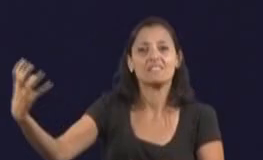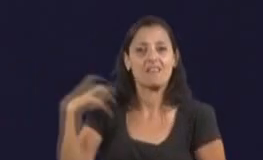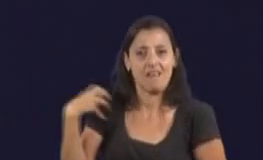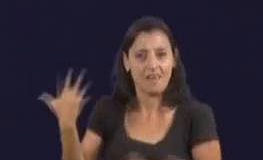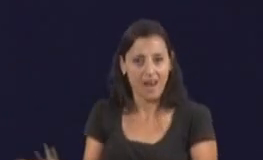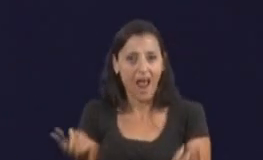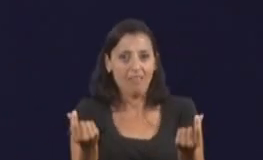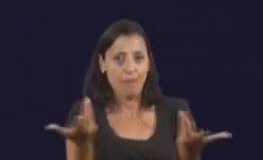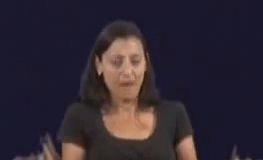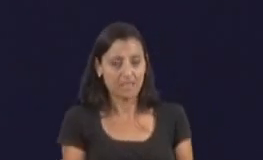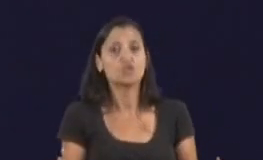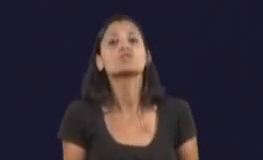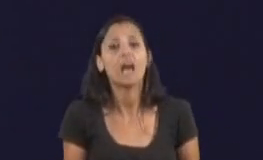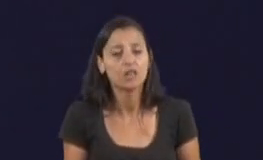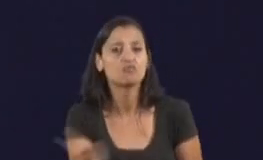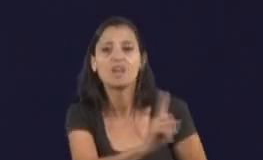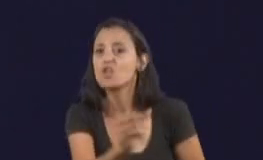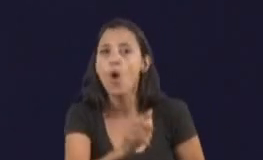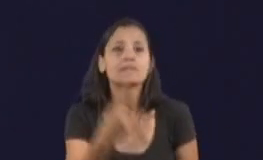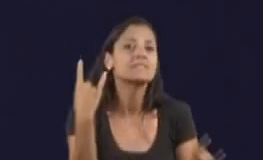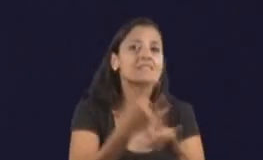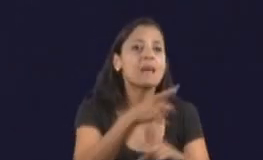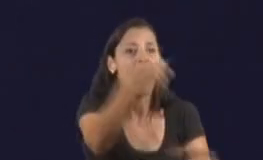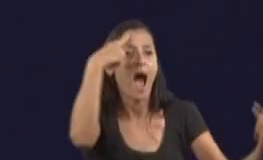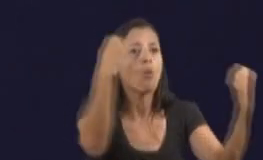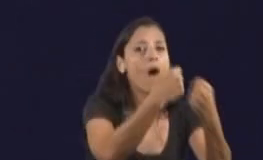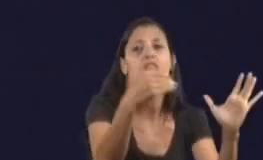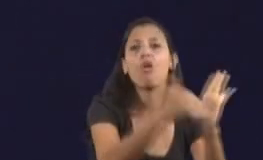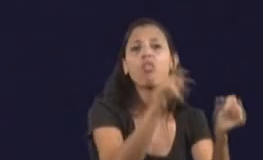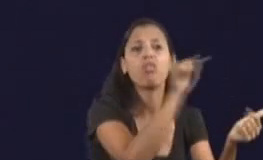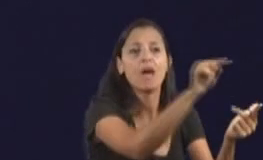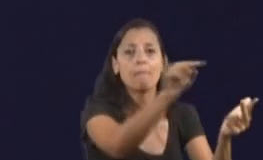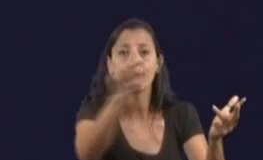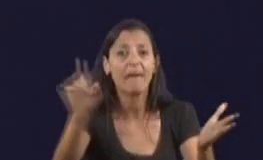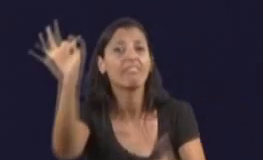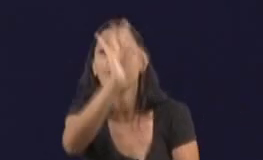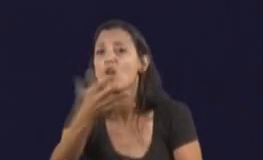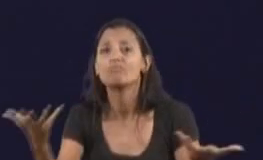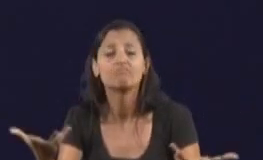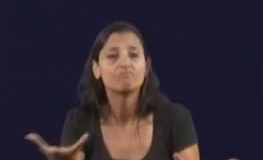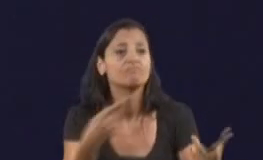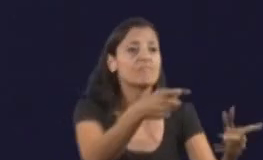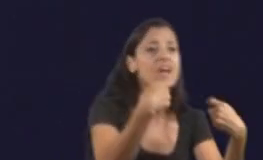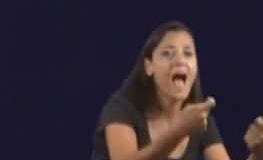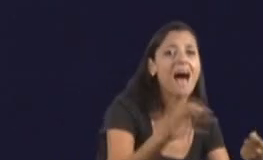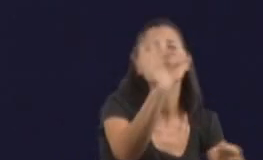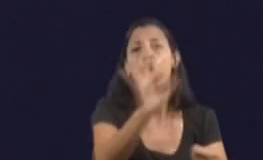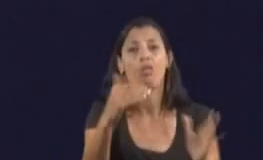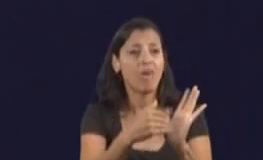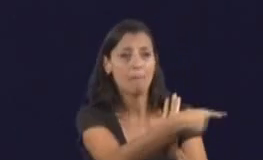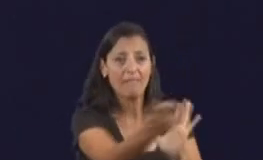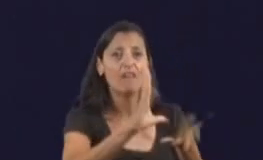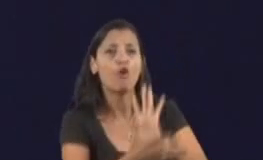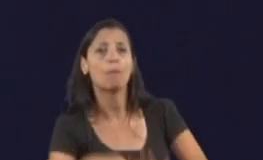Entonces, claramente que nunca va a coincidir lo que vos consumís ni lo que yo consumo con la canasta del INDEC, porque